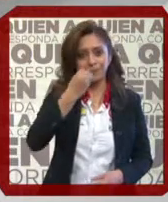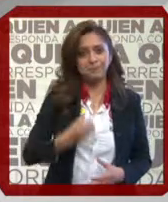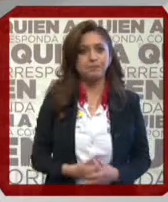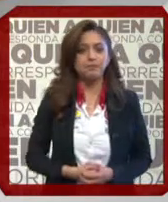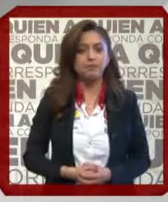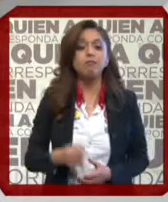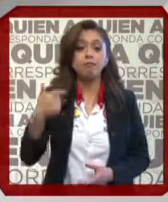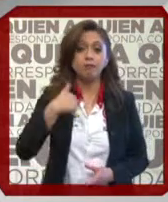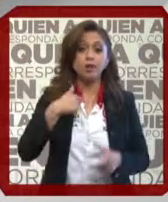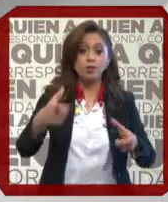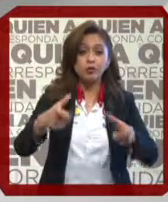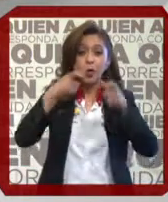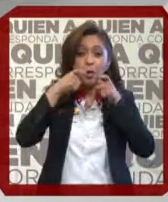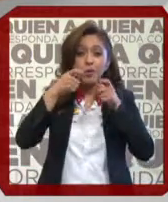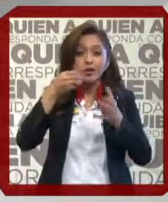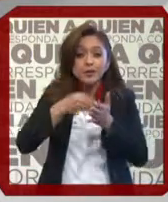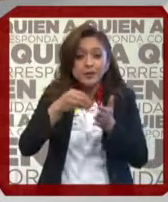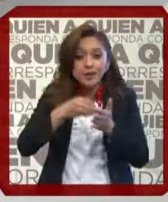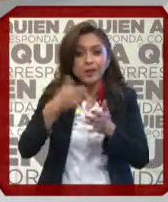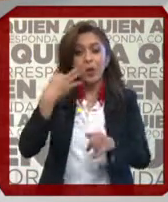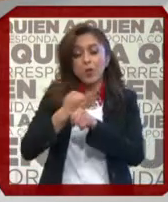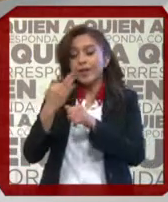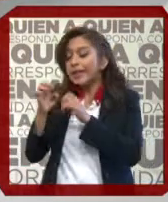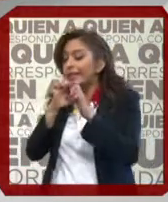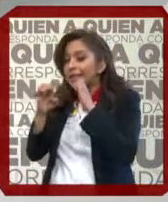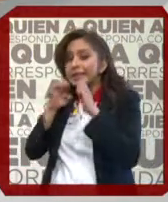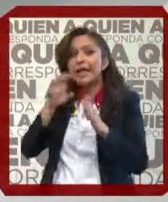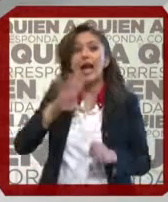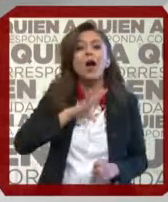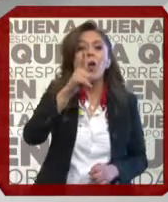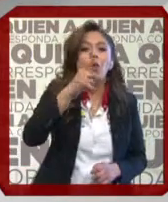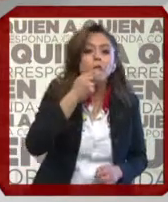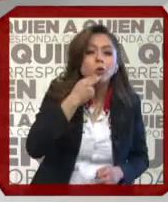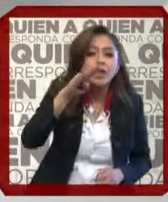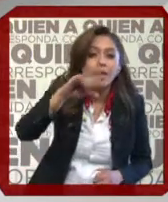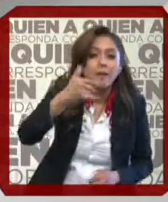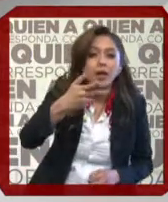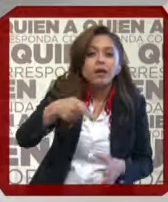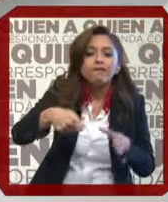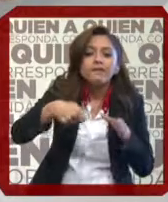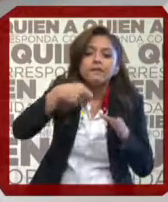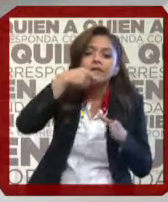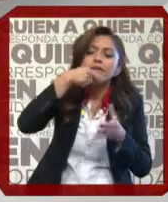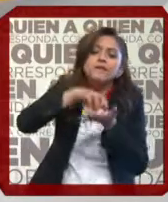sobre el sope de cochinita, pero también tengo que hacer una entrevista. Y hay un dulce de mamey como flan, pero de mamey.